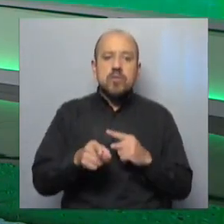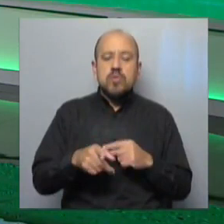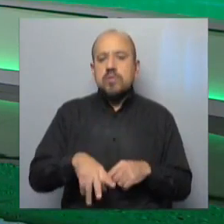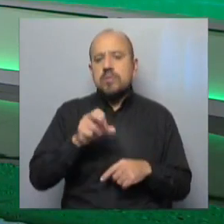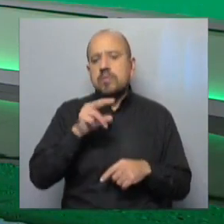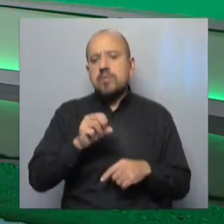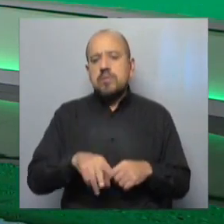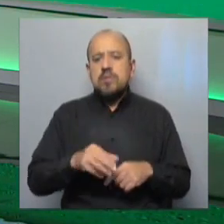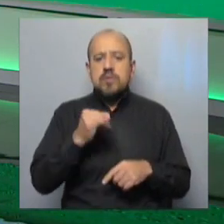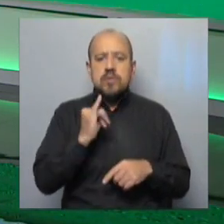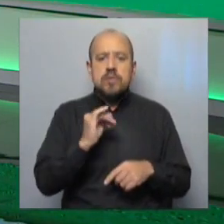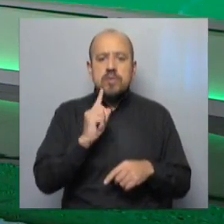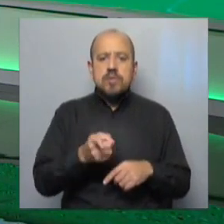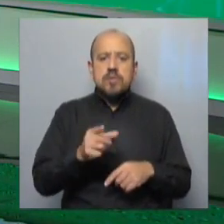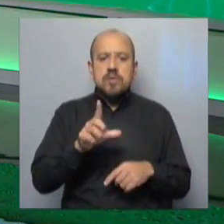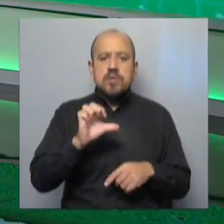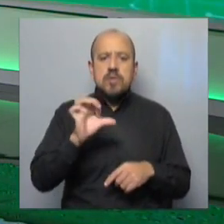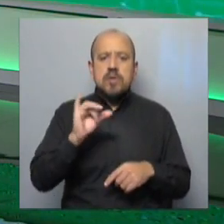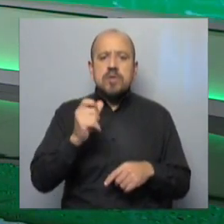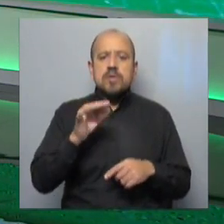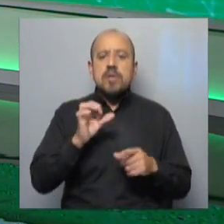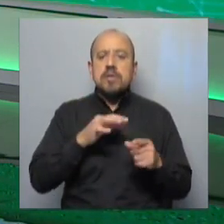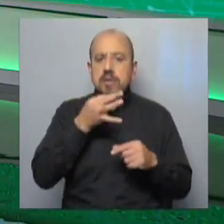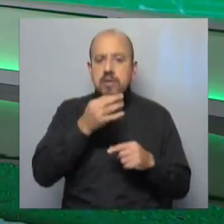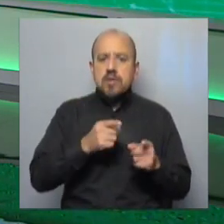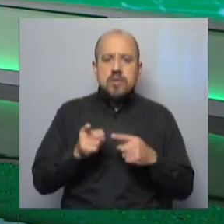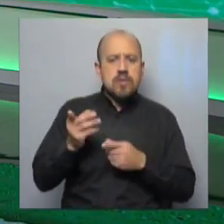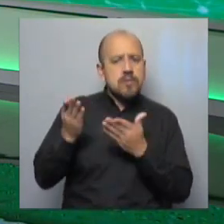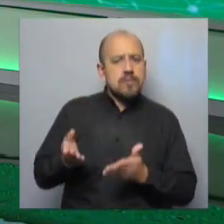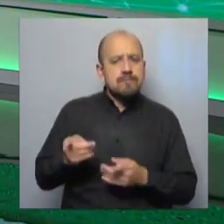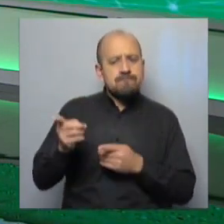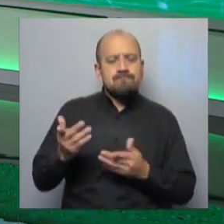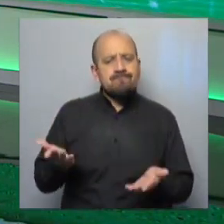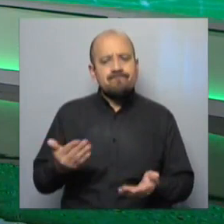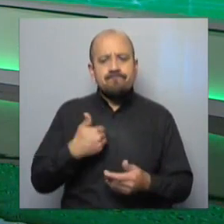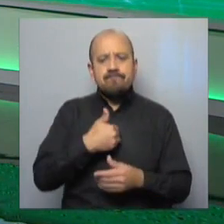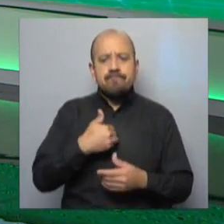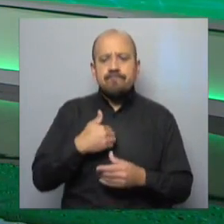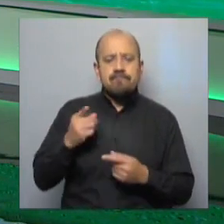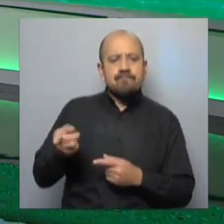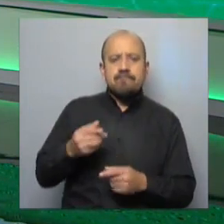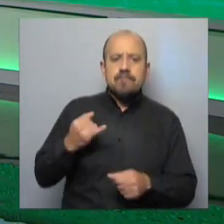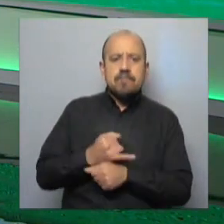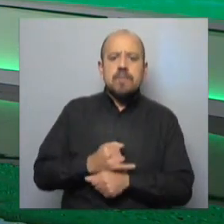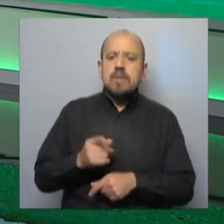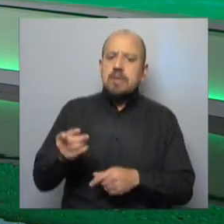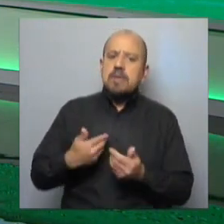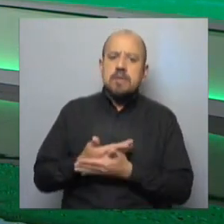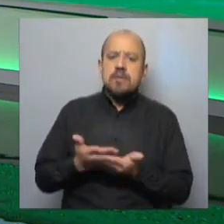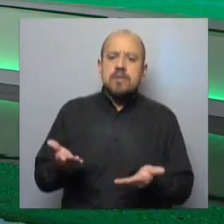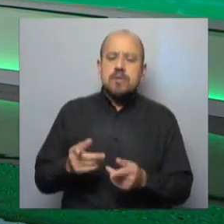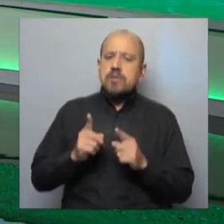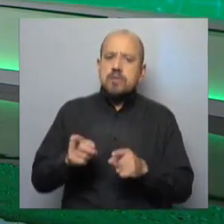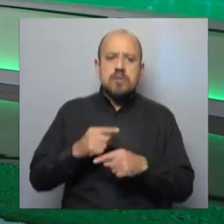a iglesias en la sesión fue mariana alfaro que dijo que actuó muy mal en términos gremiales iglesias y que expuso cosas que no